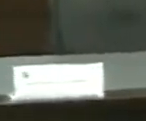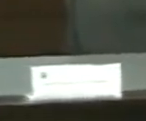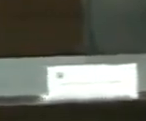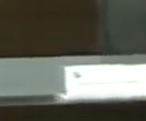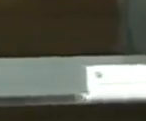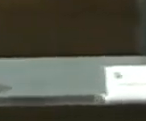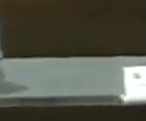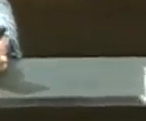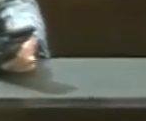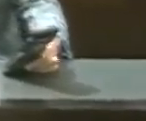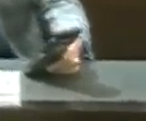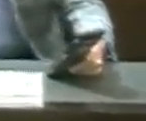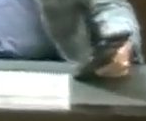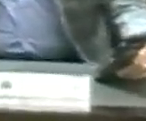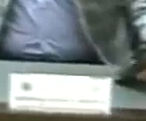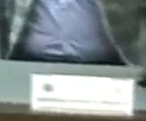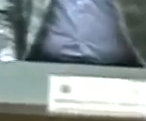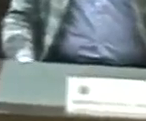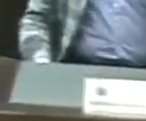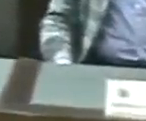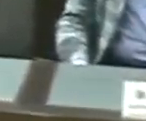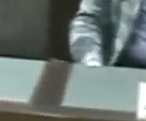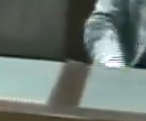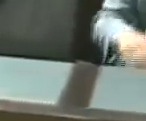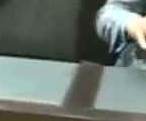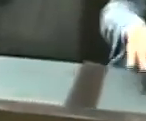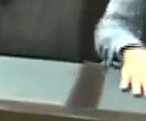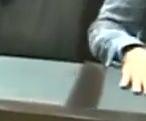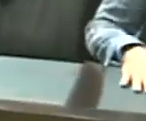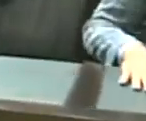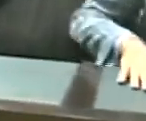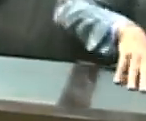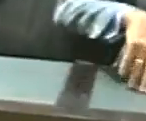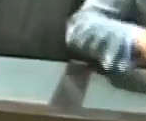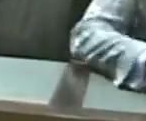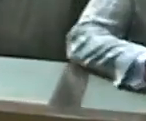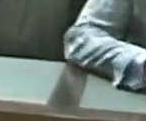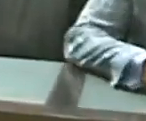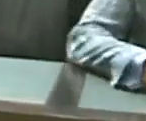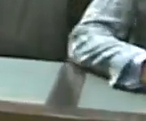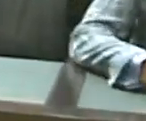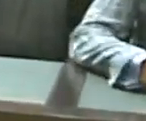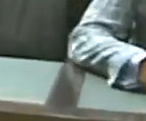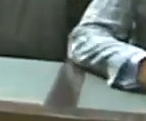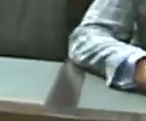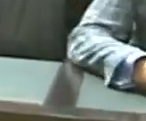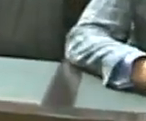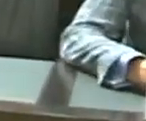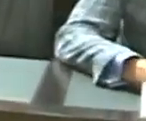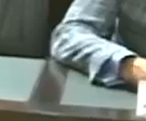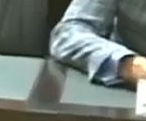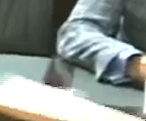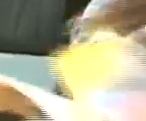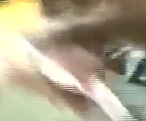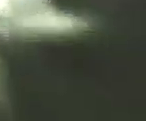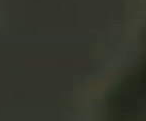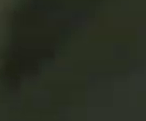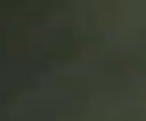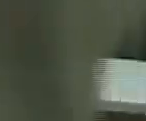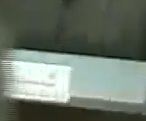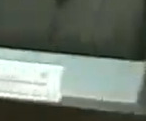principalmente resguardar la integridad física de la primera autoridad nacional. Sin lugar a dudas, un episodio que ha sido calificado como un nuevo